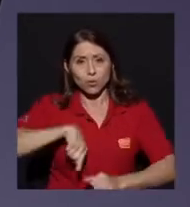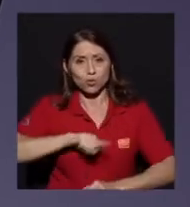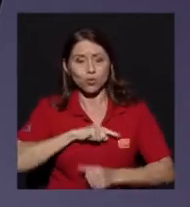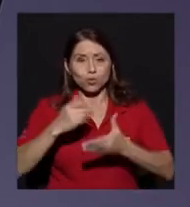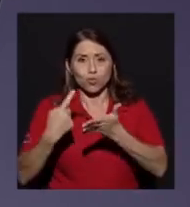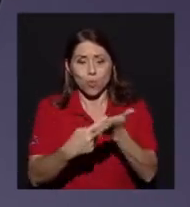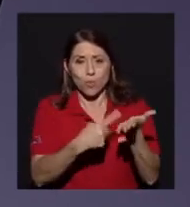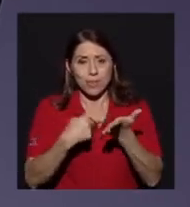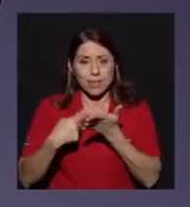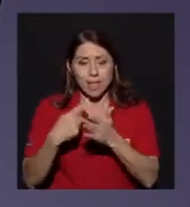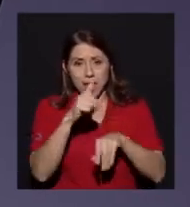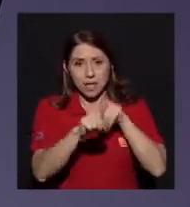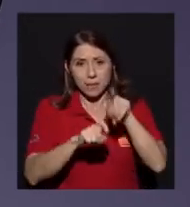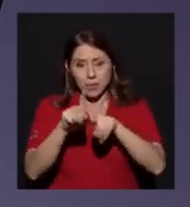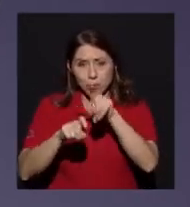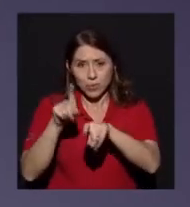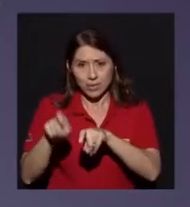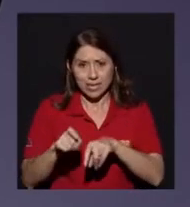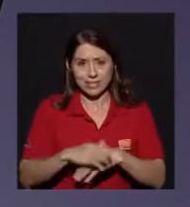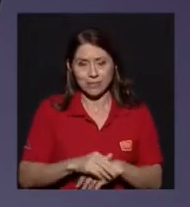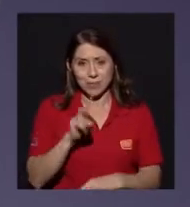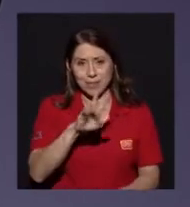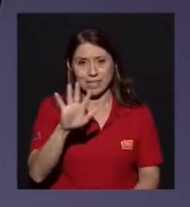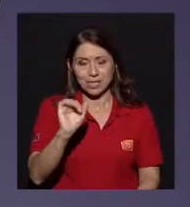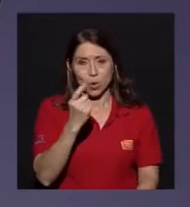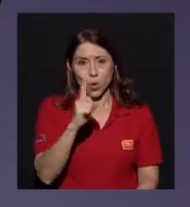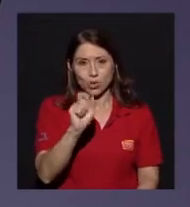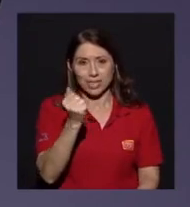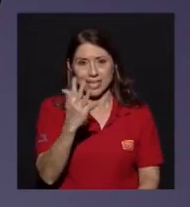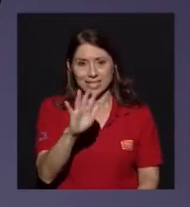comentarios y preguntas 25